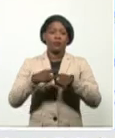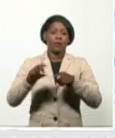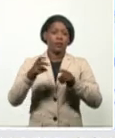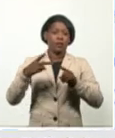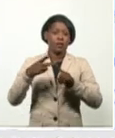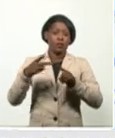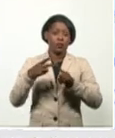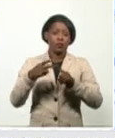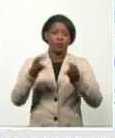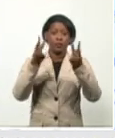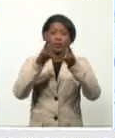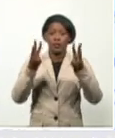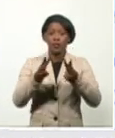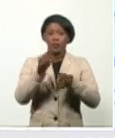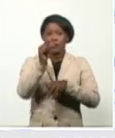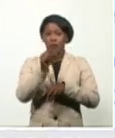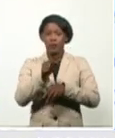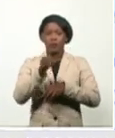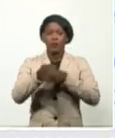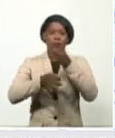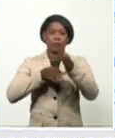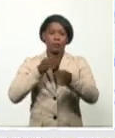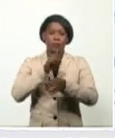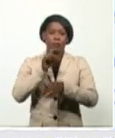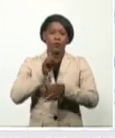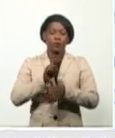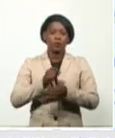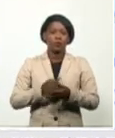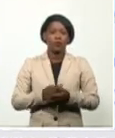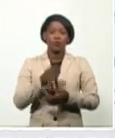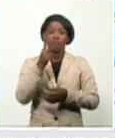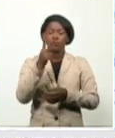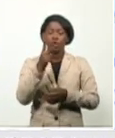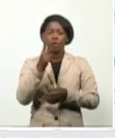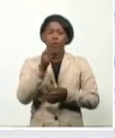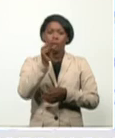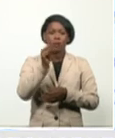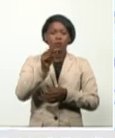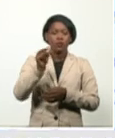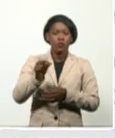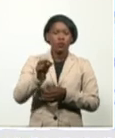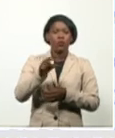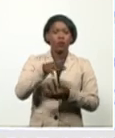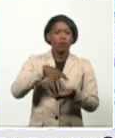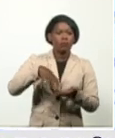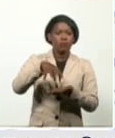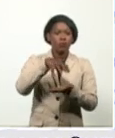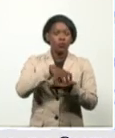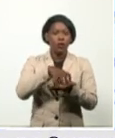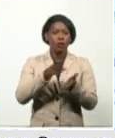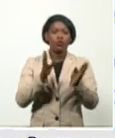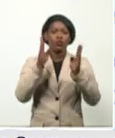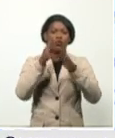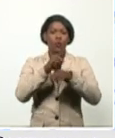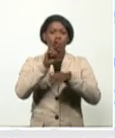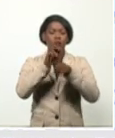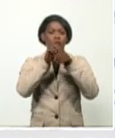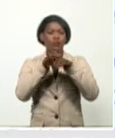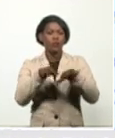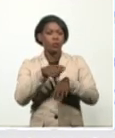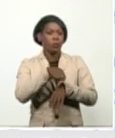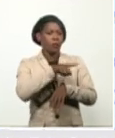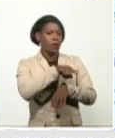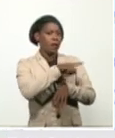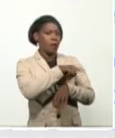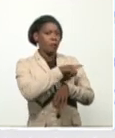siguiente: recientemente aparecieron 2 casos en lugares donde no había circulación del virus por más de 14 días,